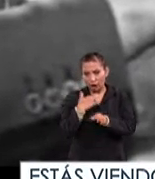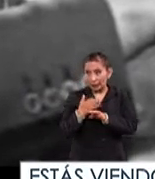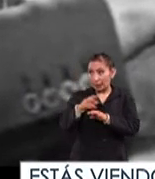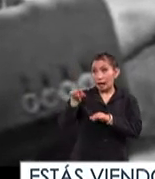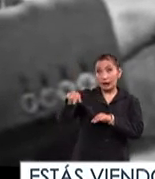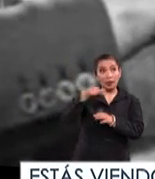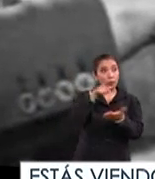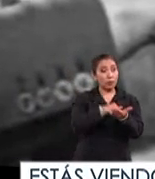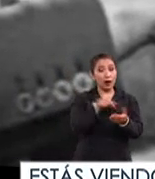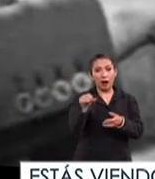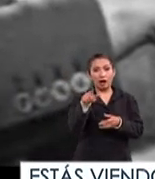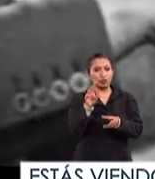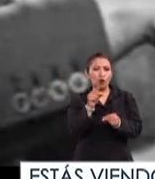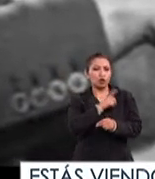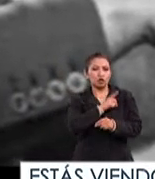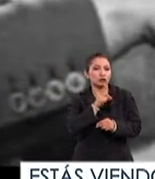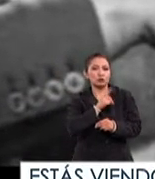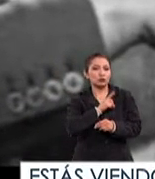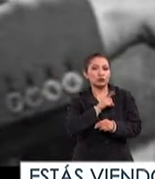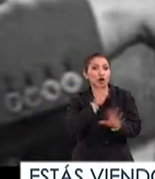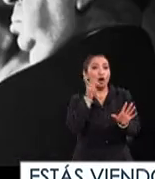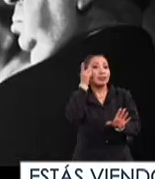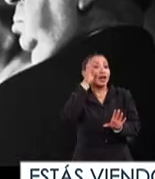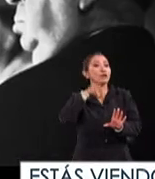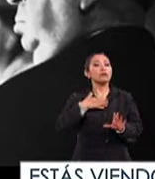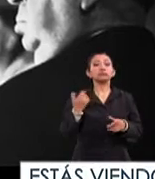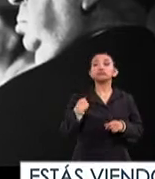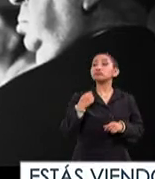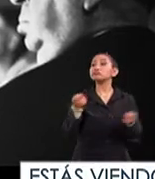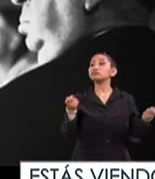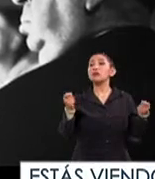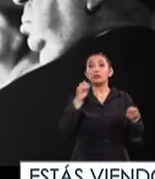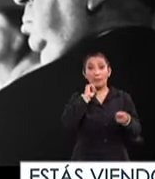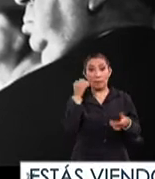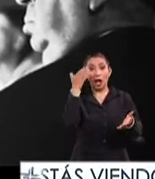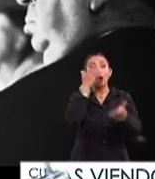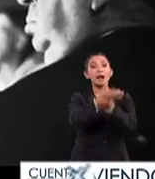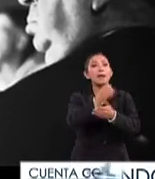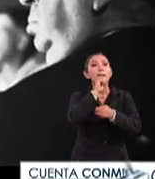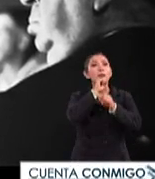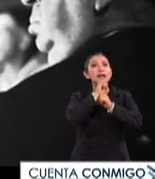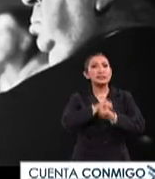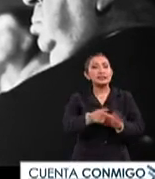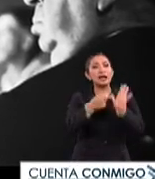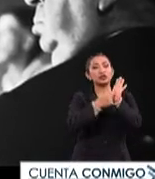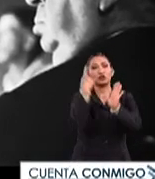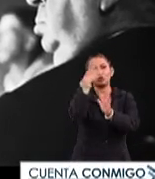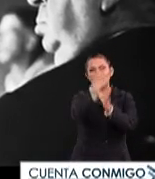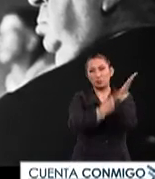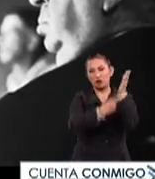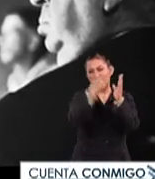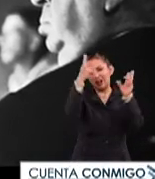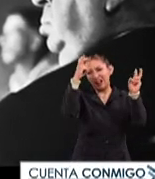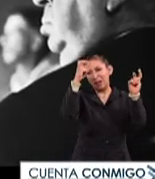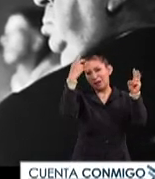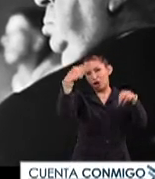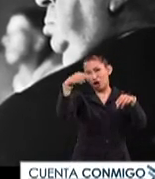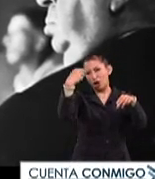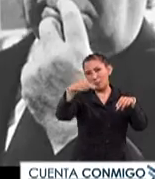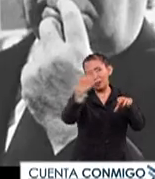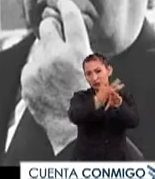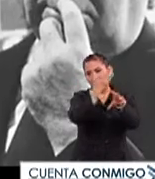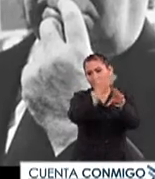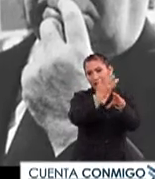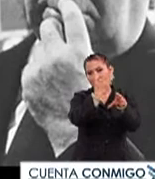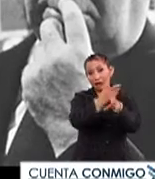estamos, te digo que no nada más fue director de cine, sino también entró al mundo de la publicidad y tenía su programa de televisión, un programa de televisión en